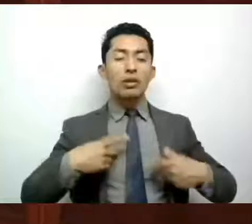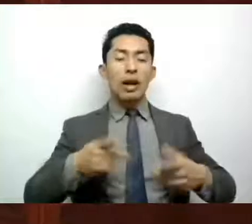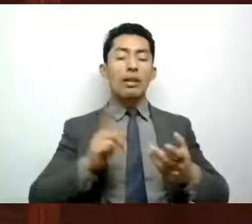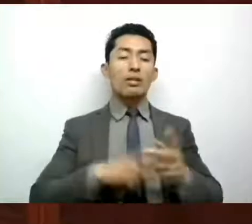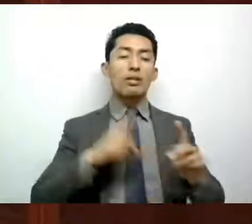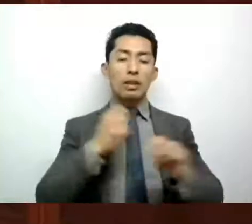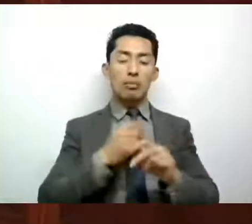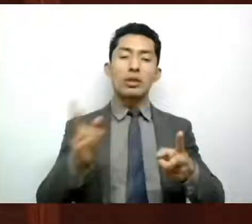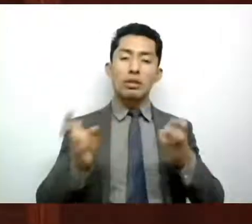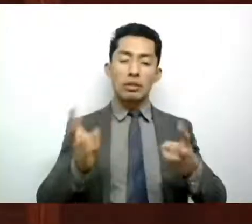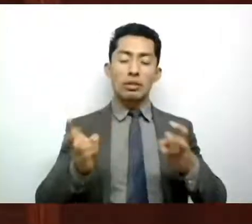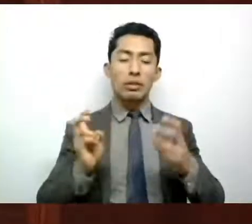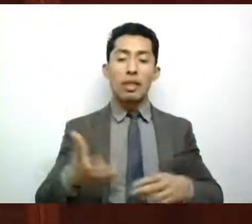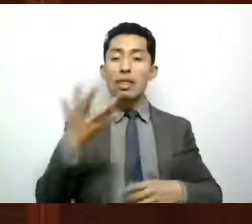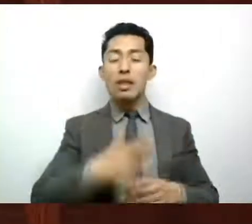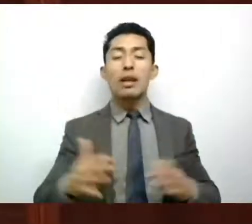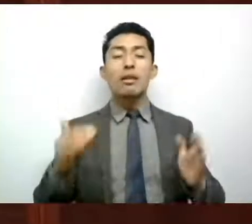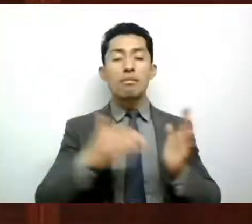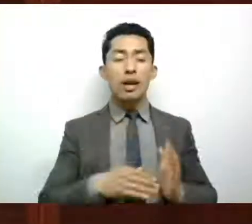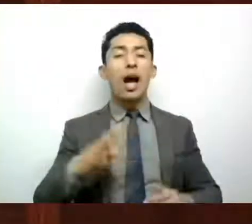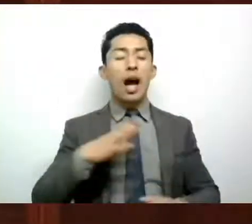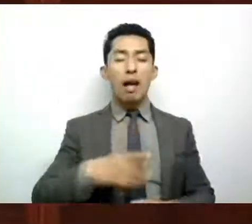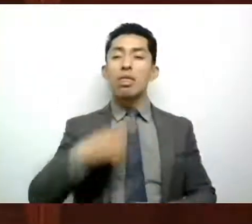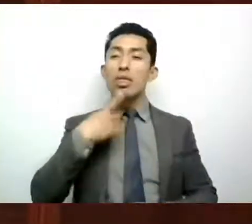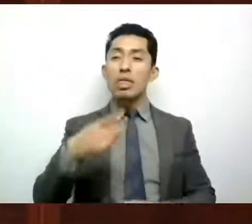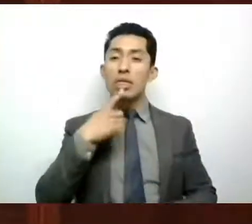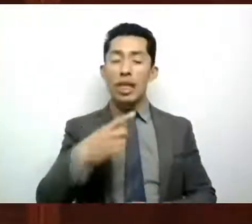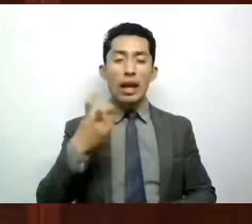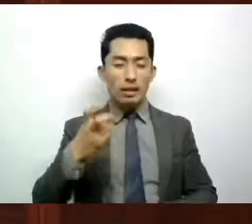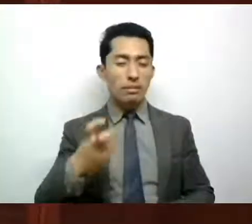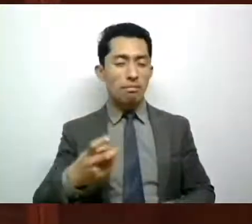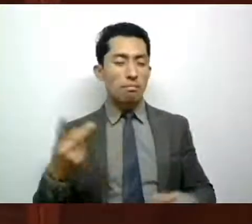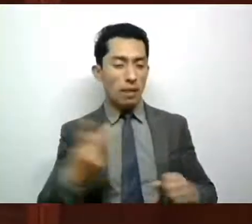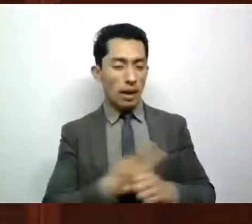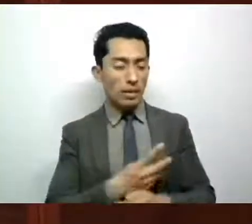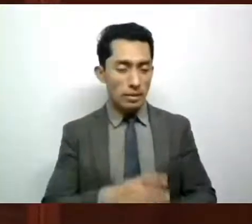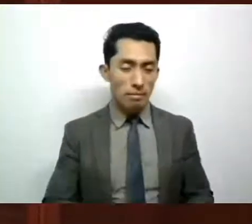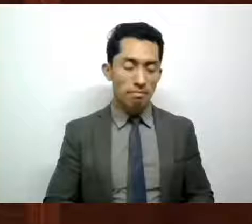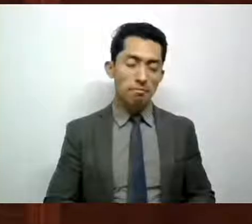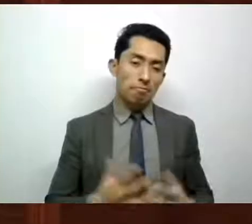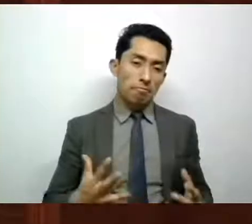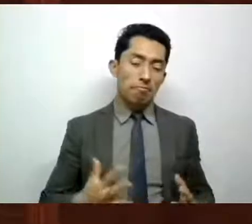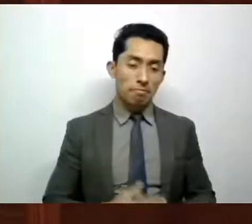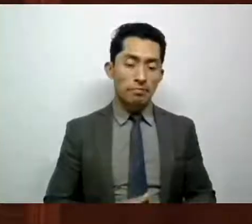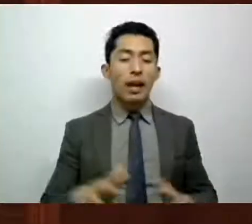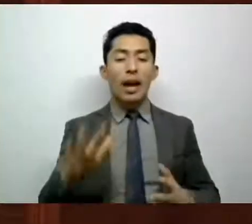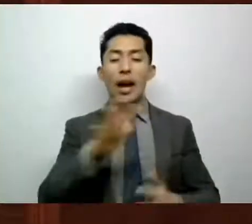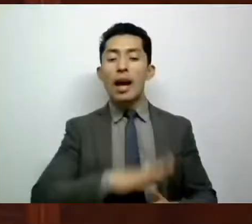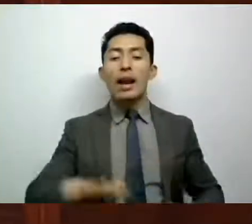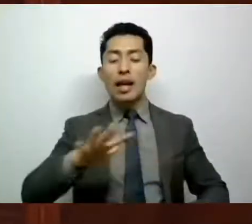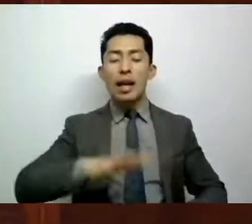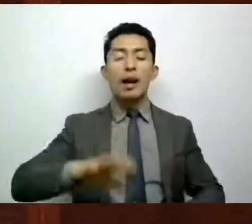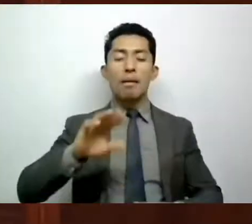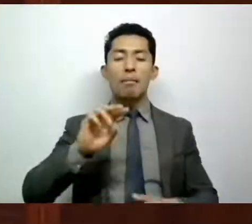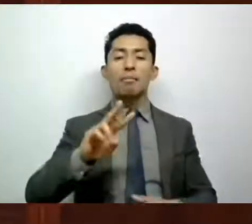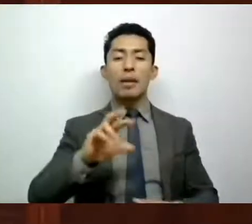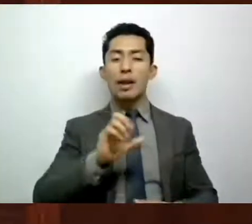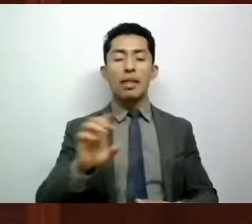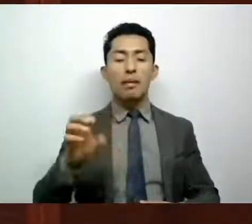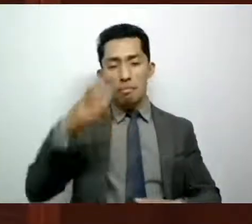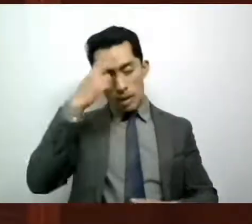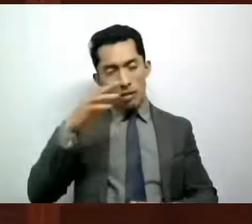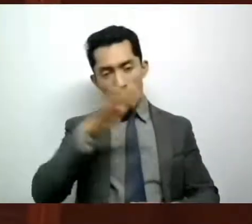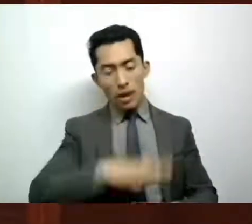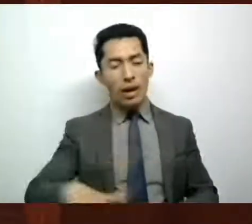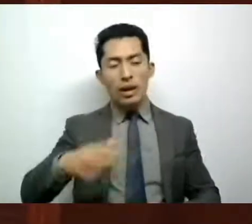transporte público, con más de 10,000 denuncias de este delito. En la zona metropolitana del Valle